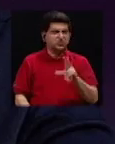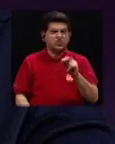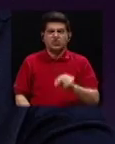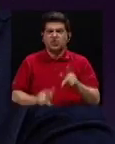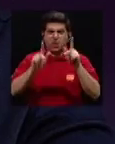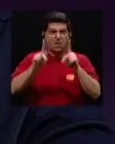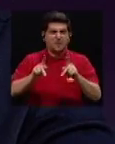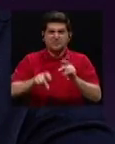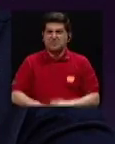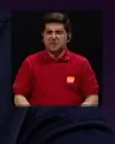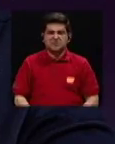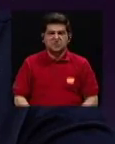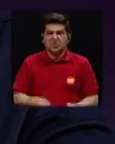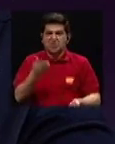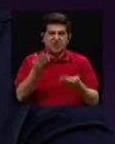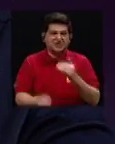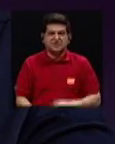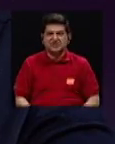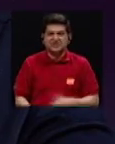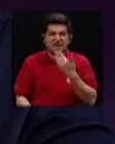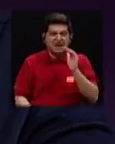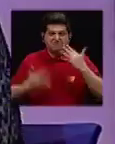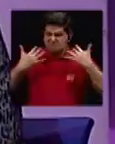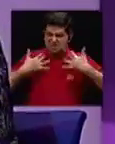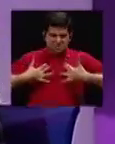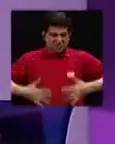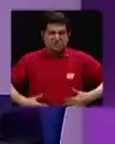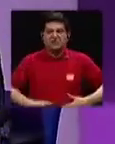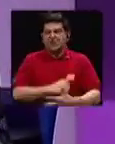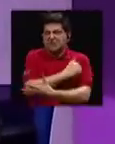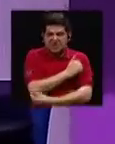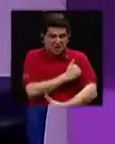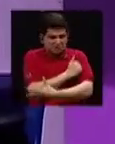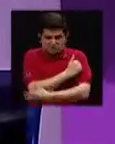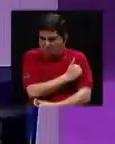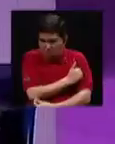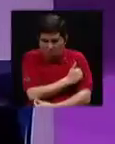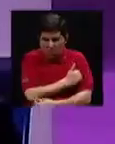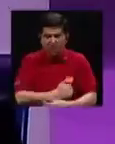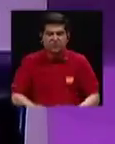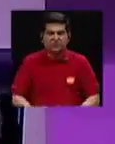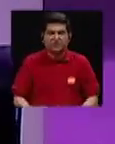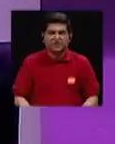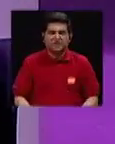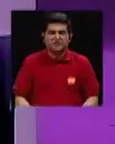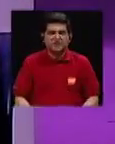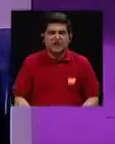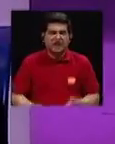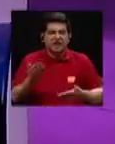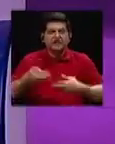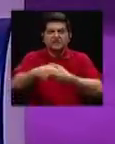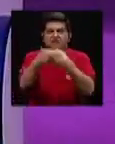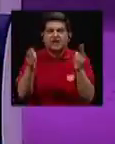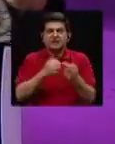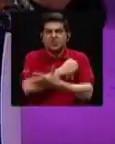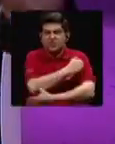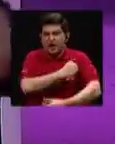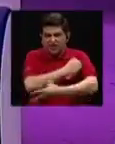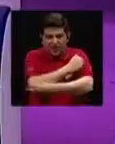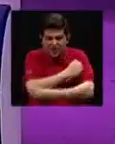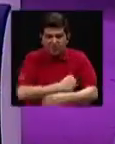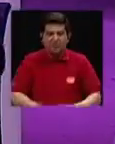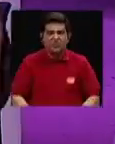detrás no son malhechores eh mal vestidos pobretones de